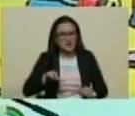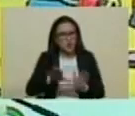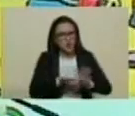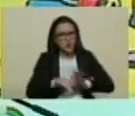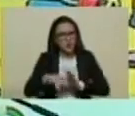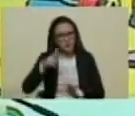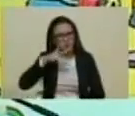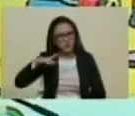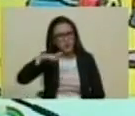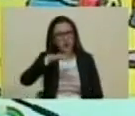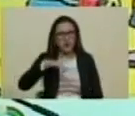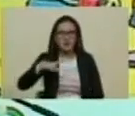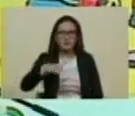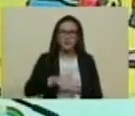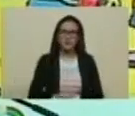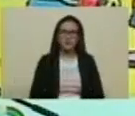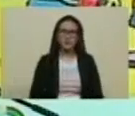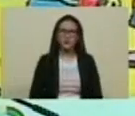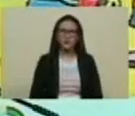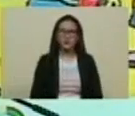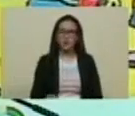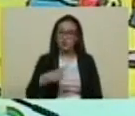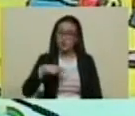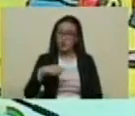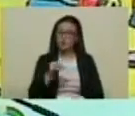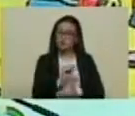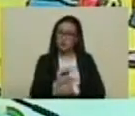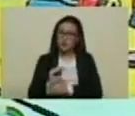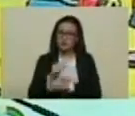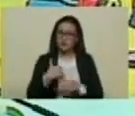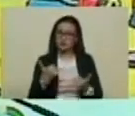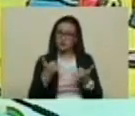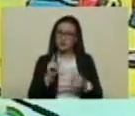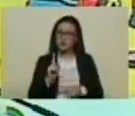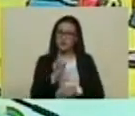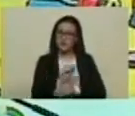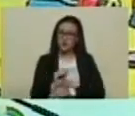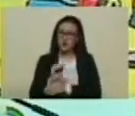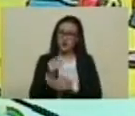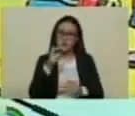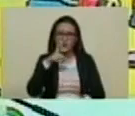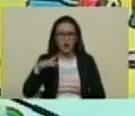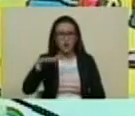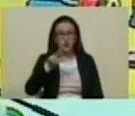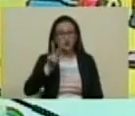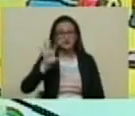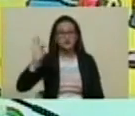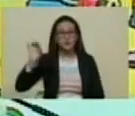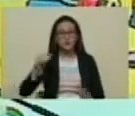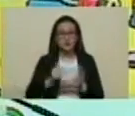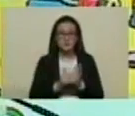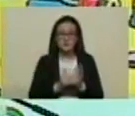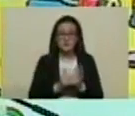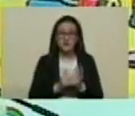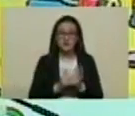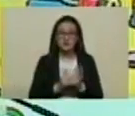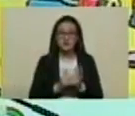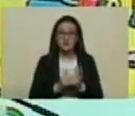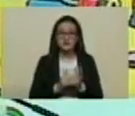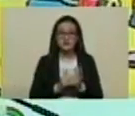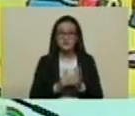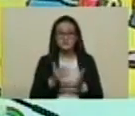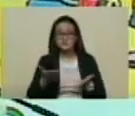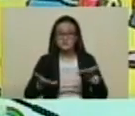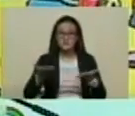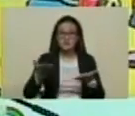calle? Bueno, nosotros protegemos al pueblo. 250.000 bolívares entre una de